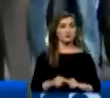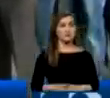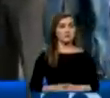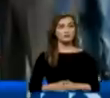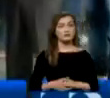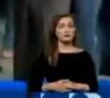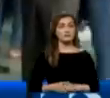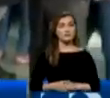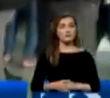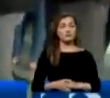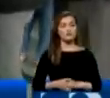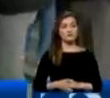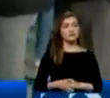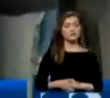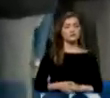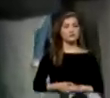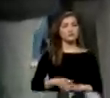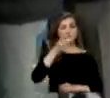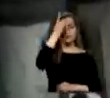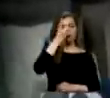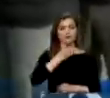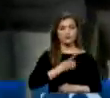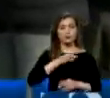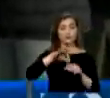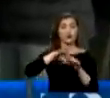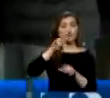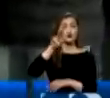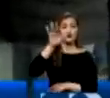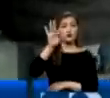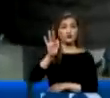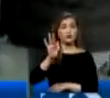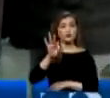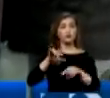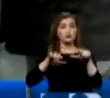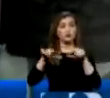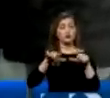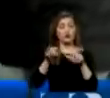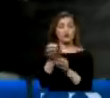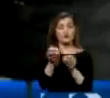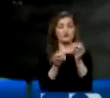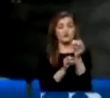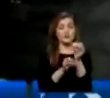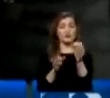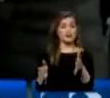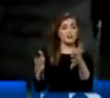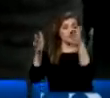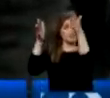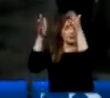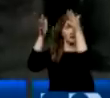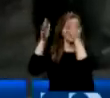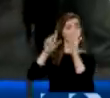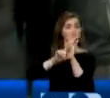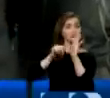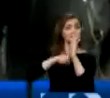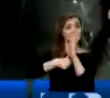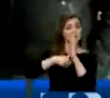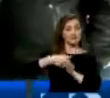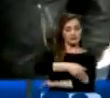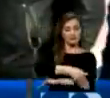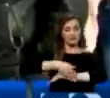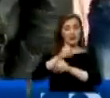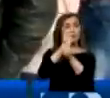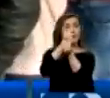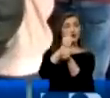jornada electoral en Opción 2019. Para ello nos encontramos en la entidad del Registro Civil ubicada aquí en Avenida Amazonas